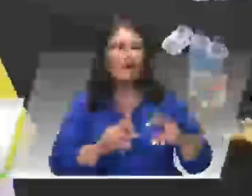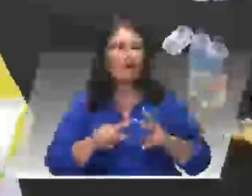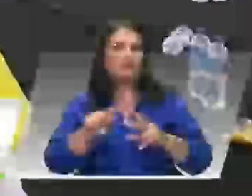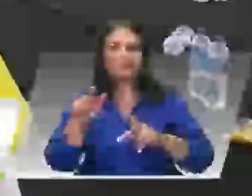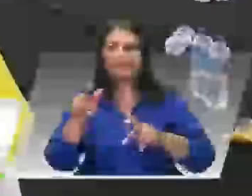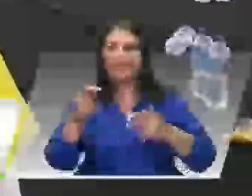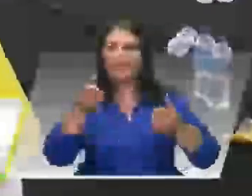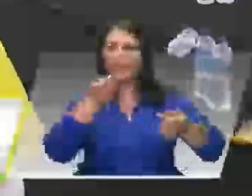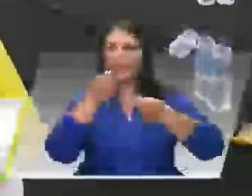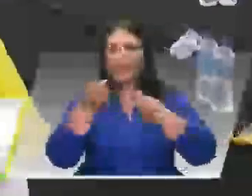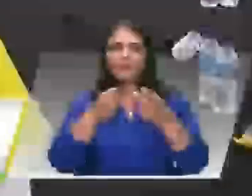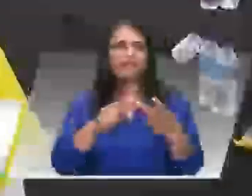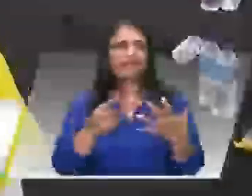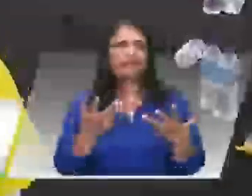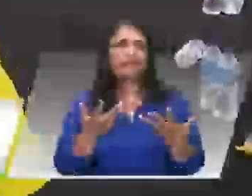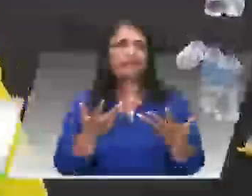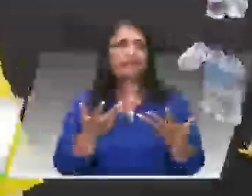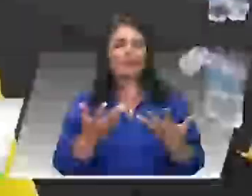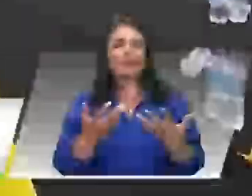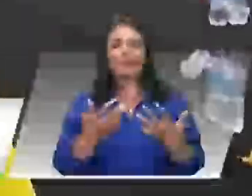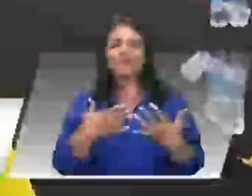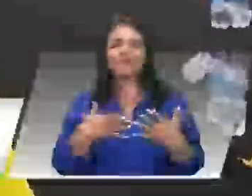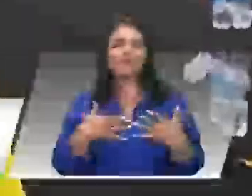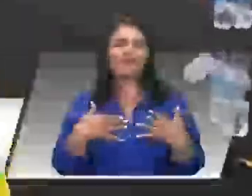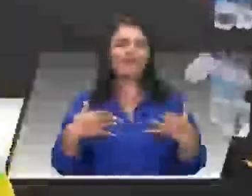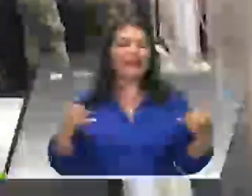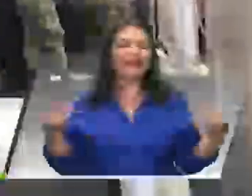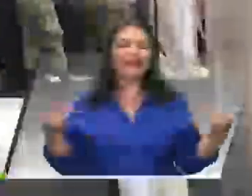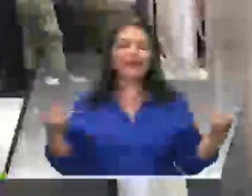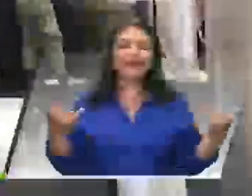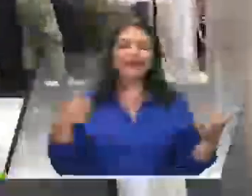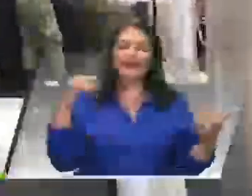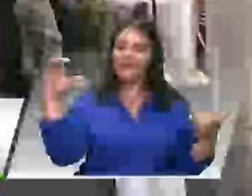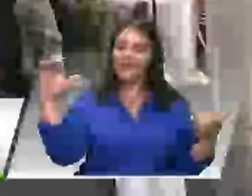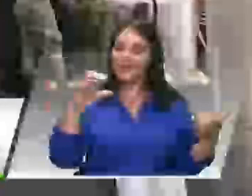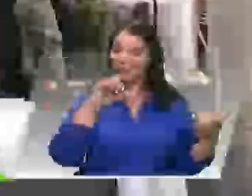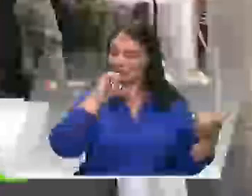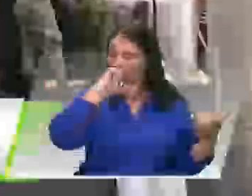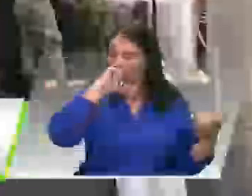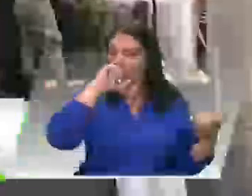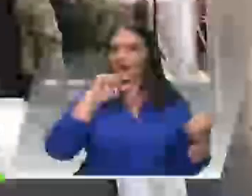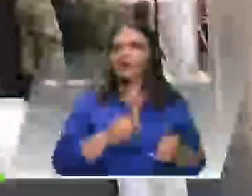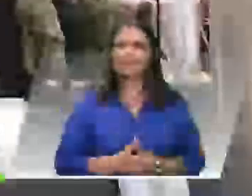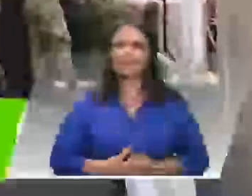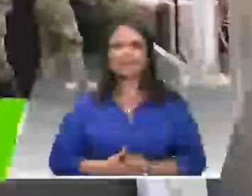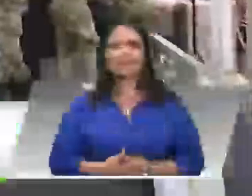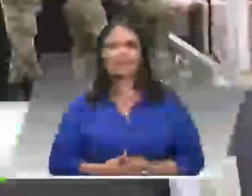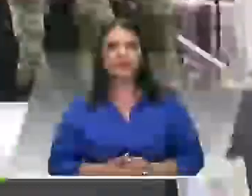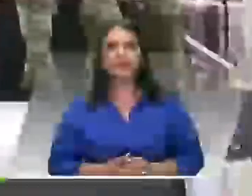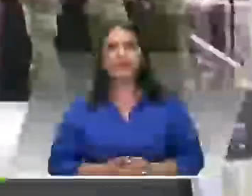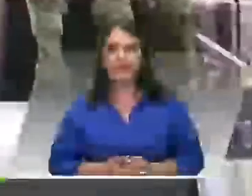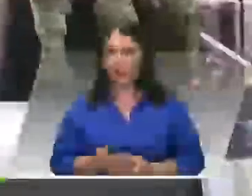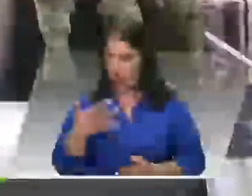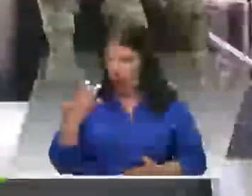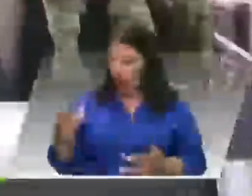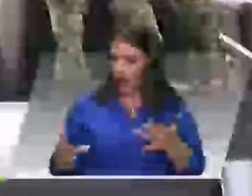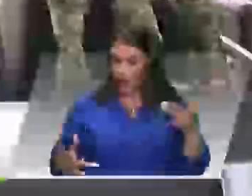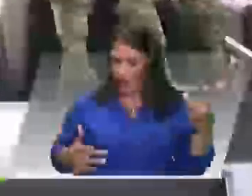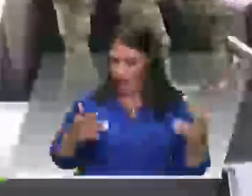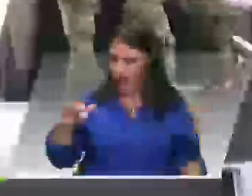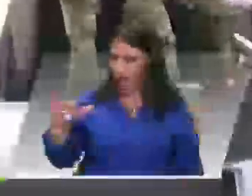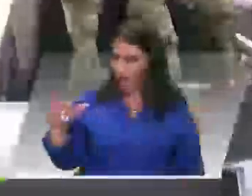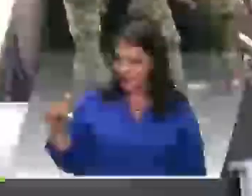fuerzas militares. Maravilloso, estoy muy feliz de ser colombiana. Una alegría inmensa al ver pues aquí en Colombia,